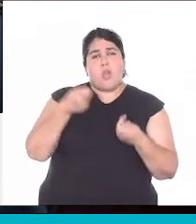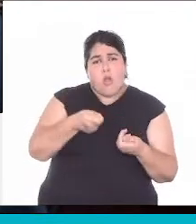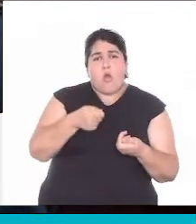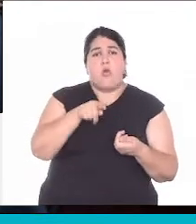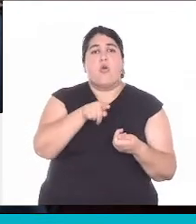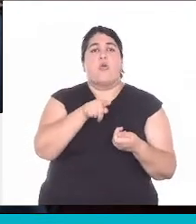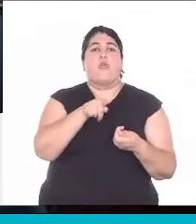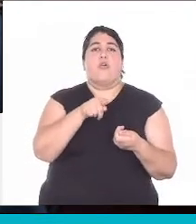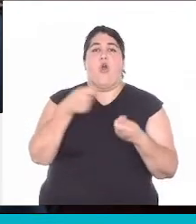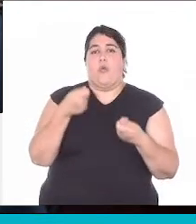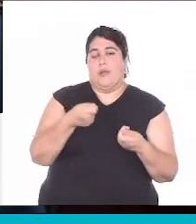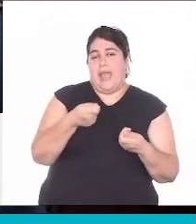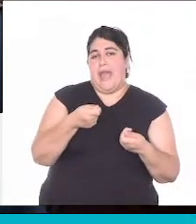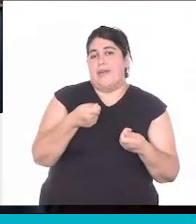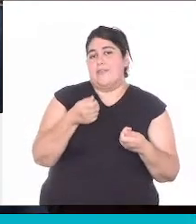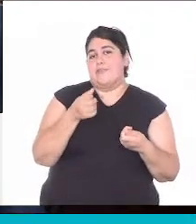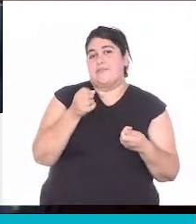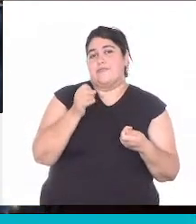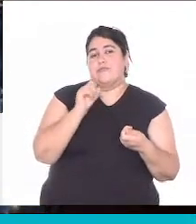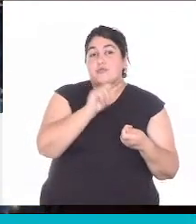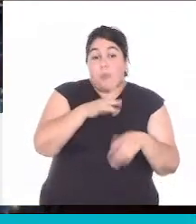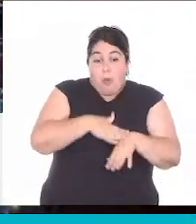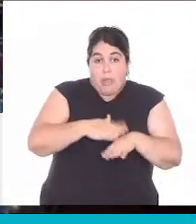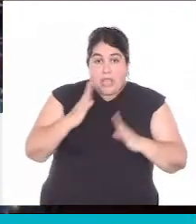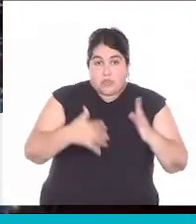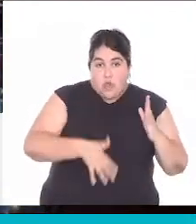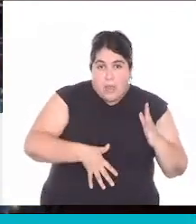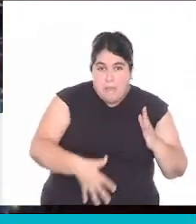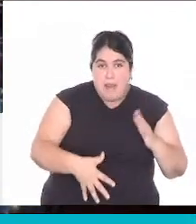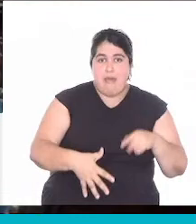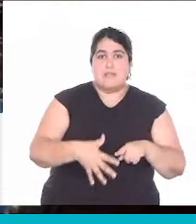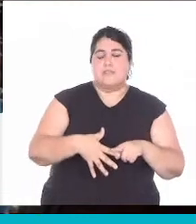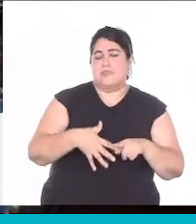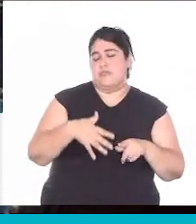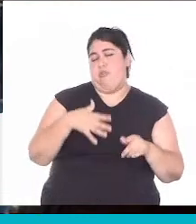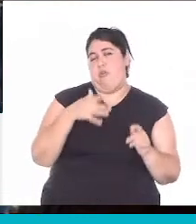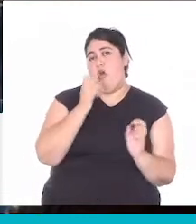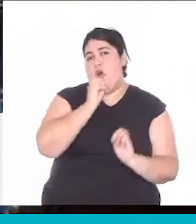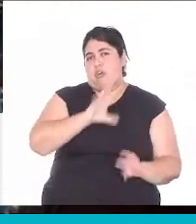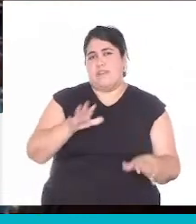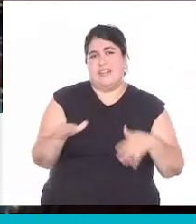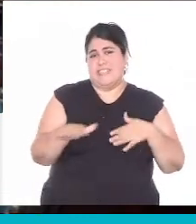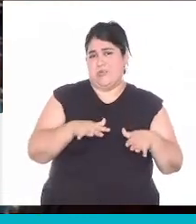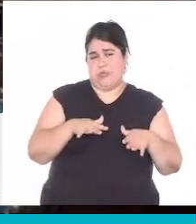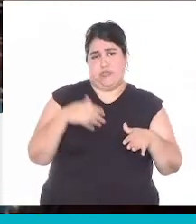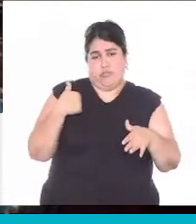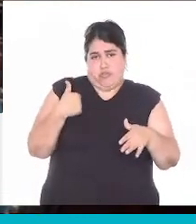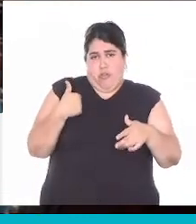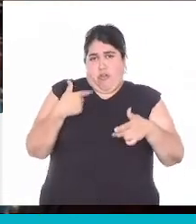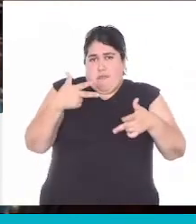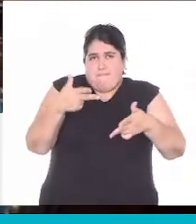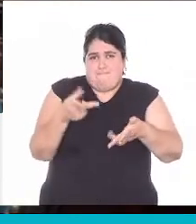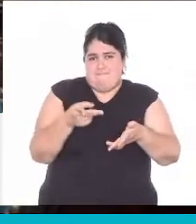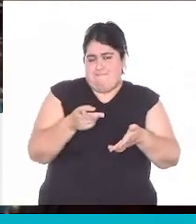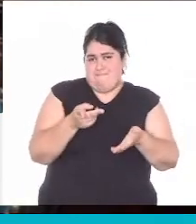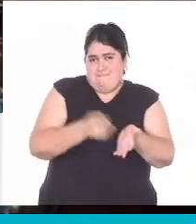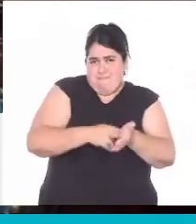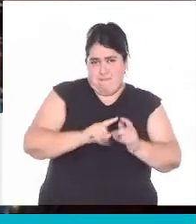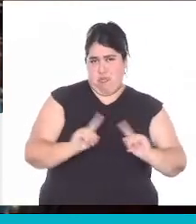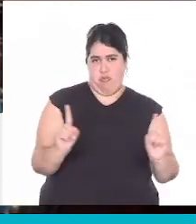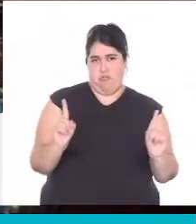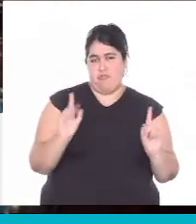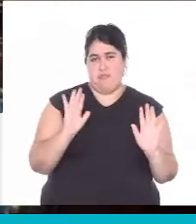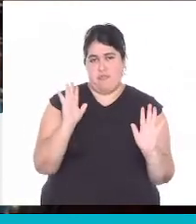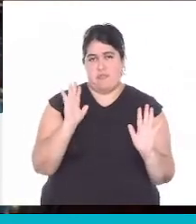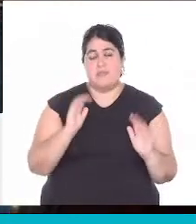obligada a realizar en su estado de embarazo cosas realmente tremendas que creo que de alguna manera prefiero no relatarlas. Pero